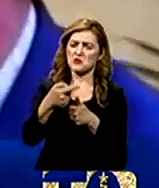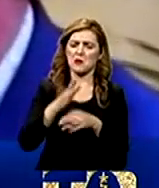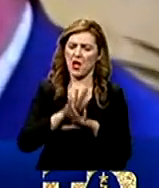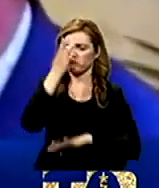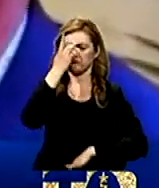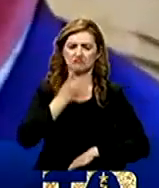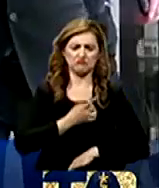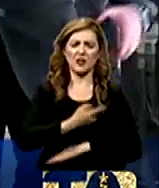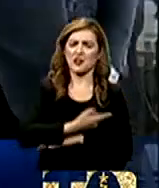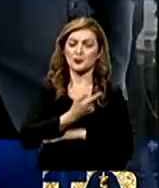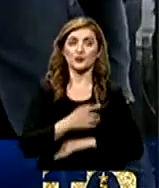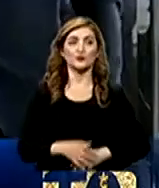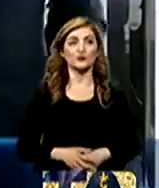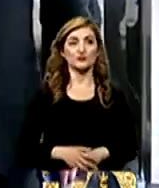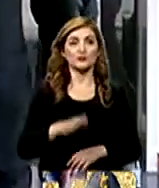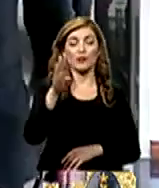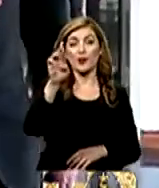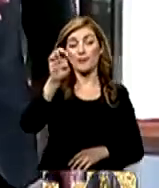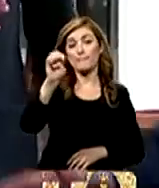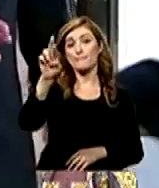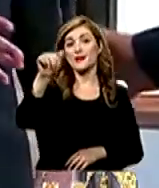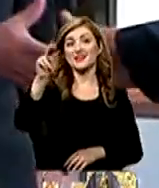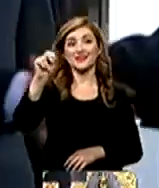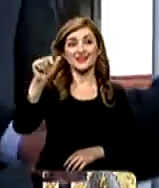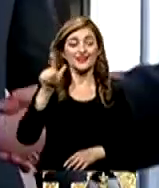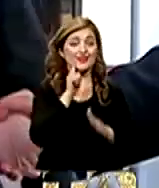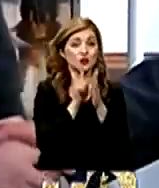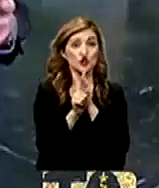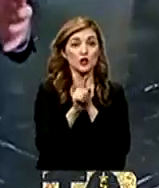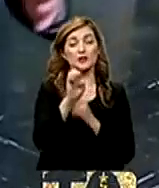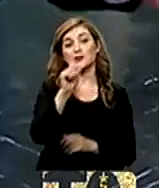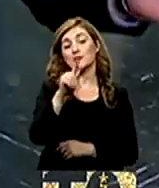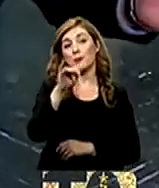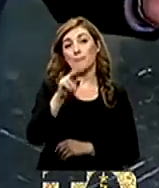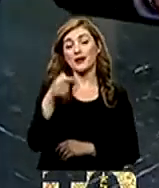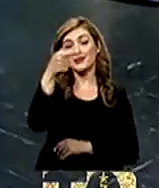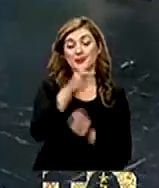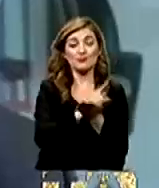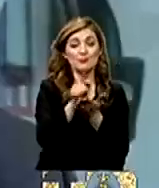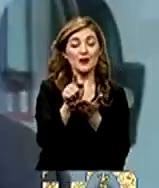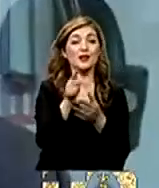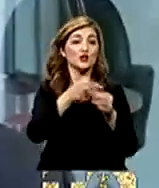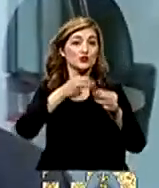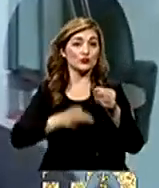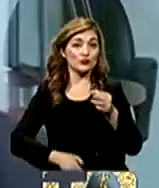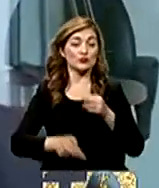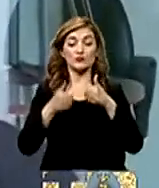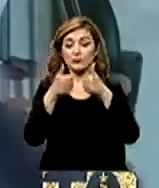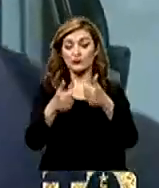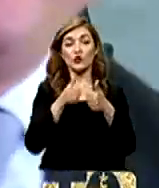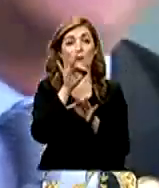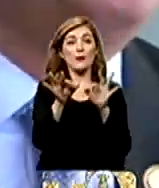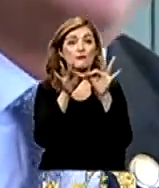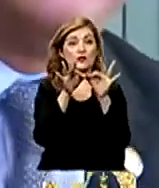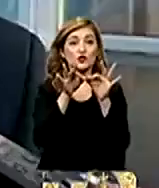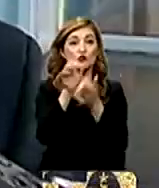o los próximos días. Esteban Bernal, quien denunció a Sofía Espín, presentará su renuncia la siguiente semana. Dice que irá de candidato a la